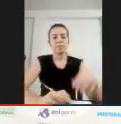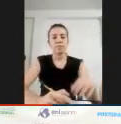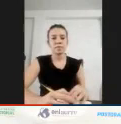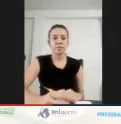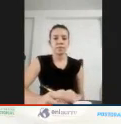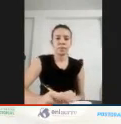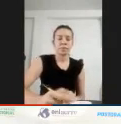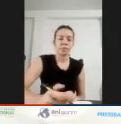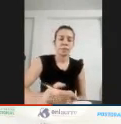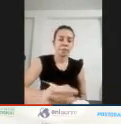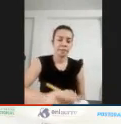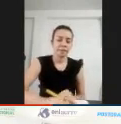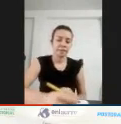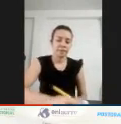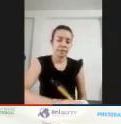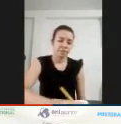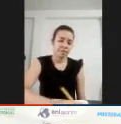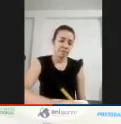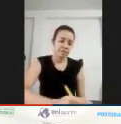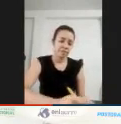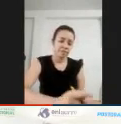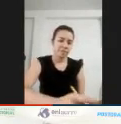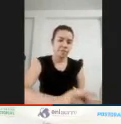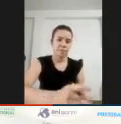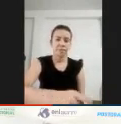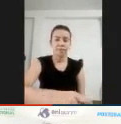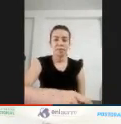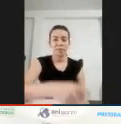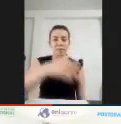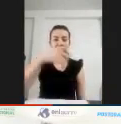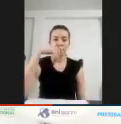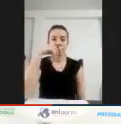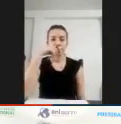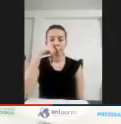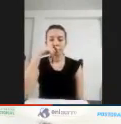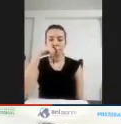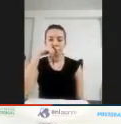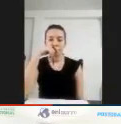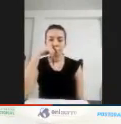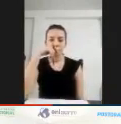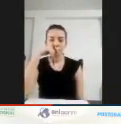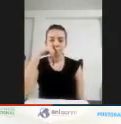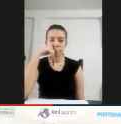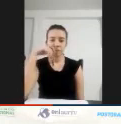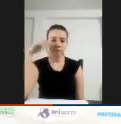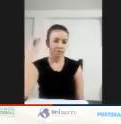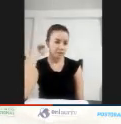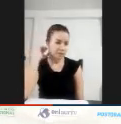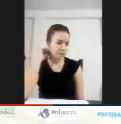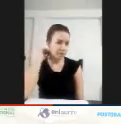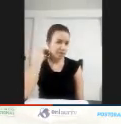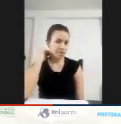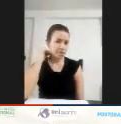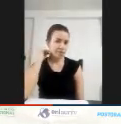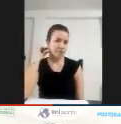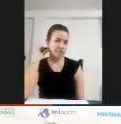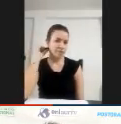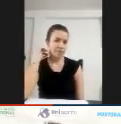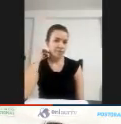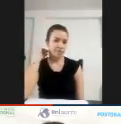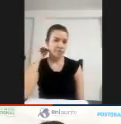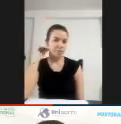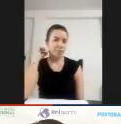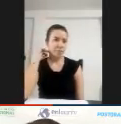está? No le escuché. Muchísimas ¿quién? Gracias. Ajá. Es Aleida Sánchez. Aleida, sí, Aleida, buenas tardes. Sí,